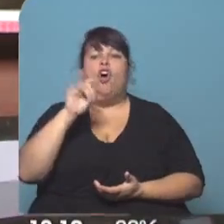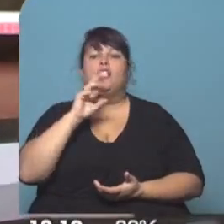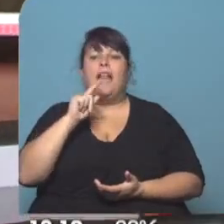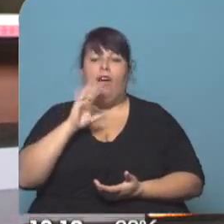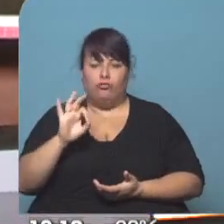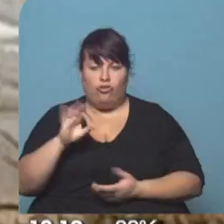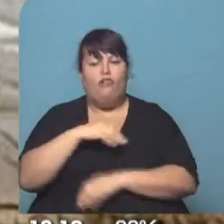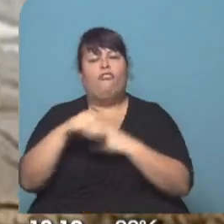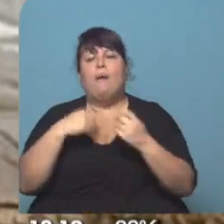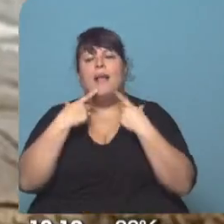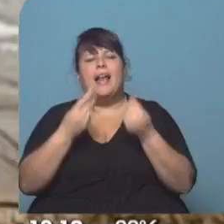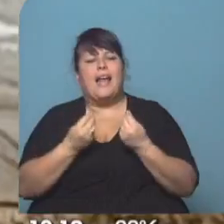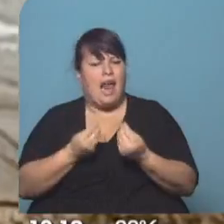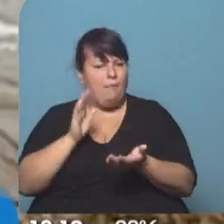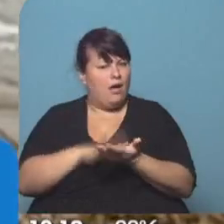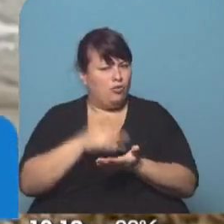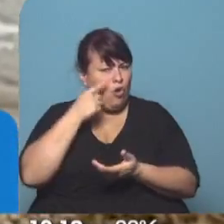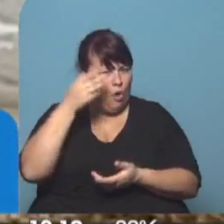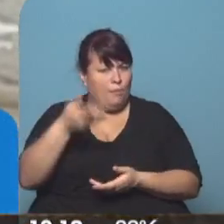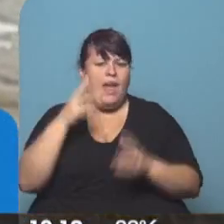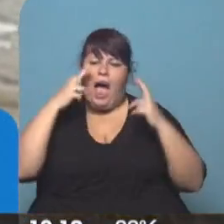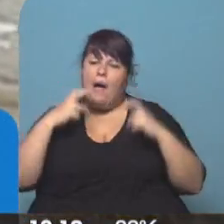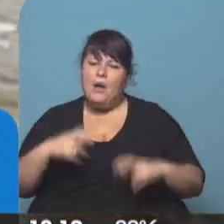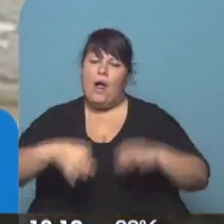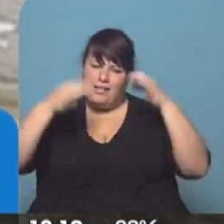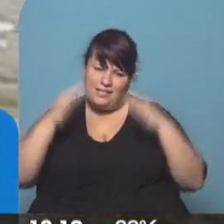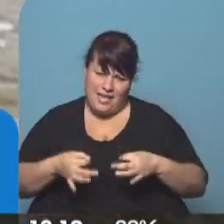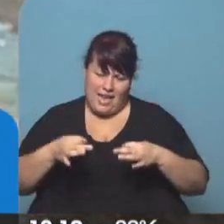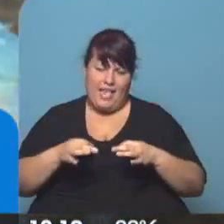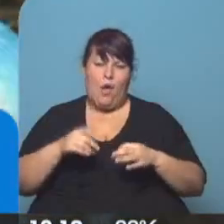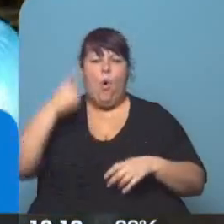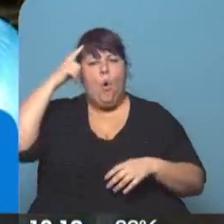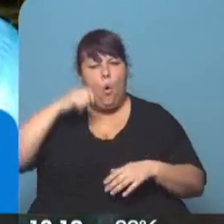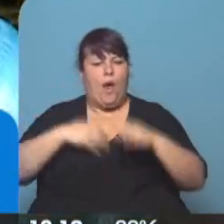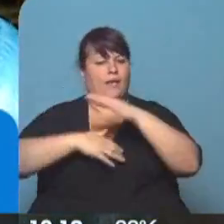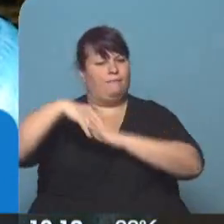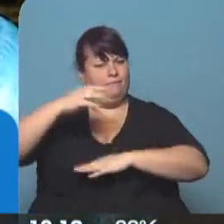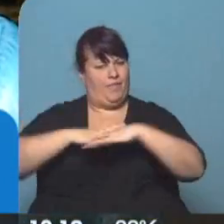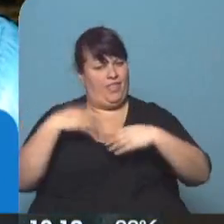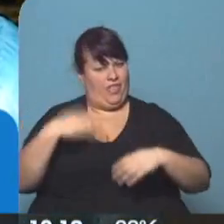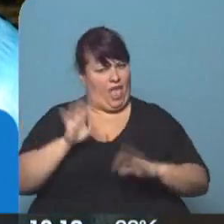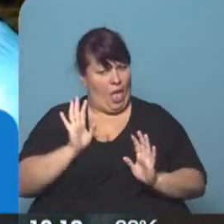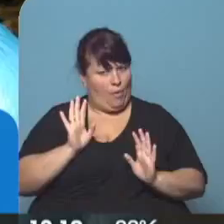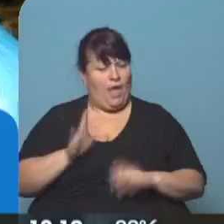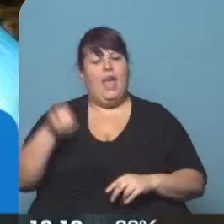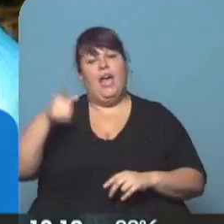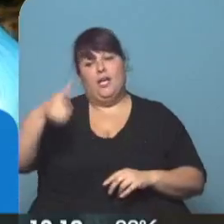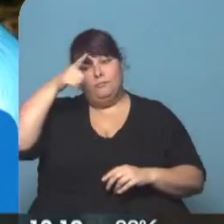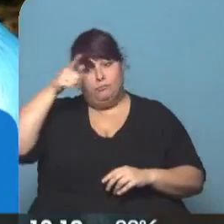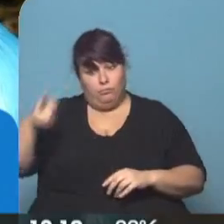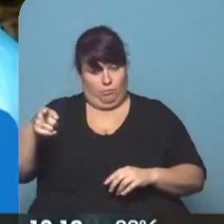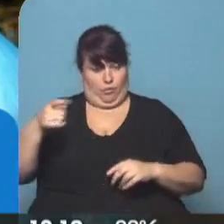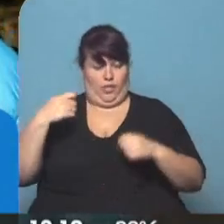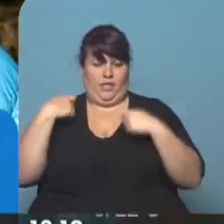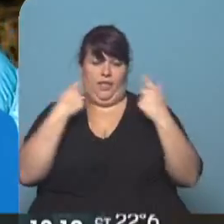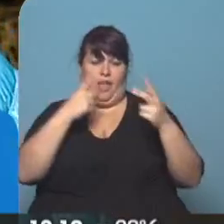que reclama la familia de Santiago Maldonado es una investigación seria y un magistrado imparcial. En tanto, la policía